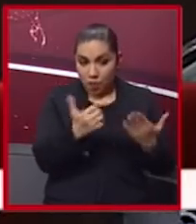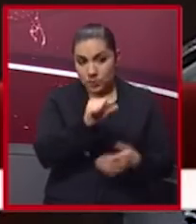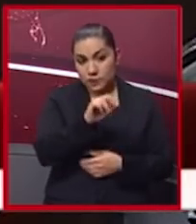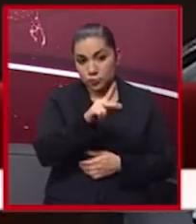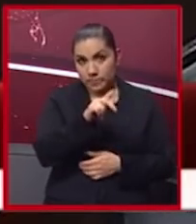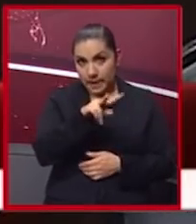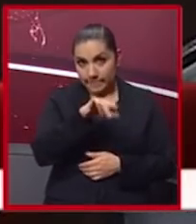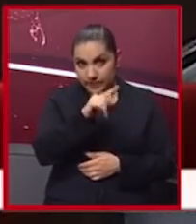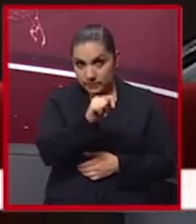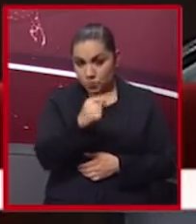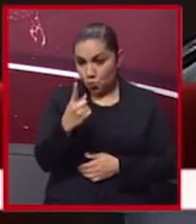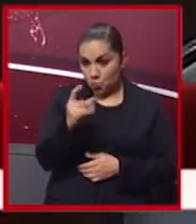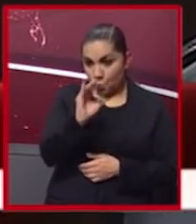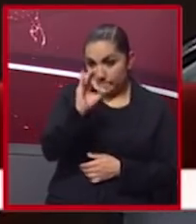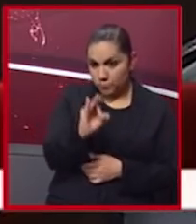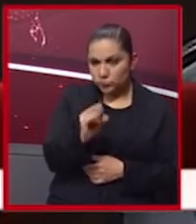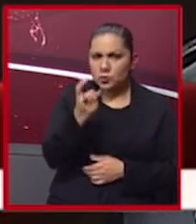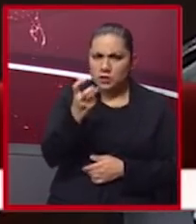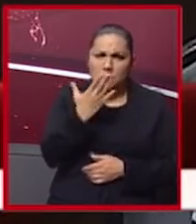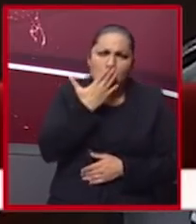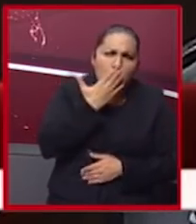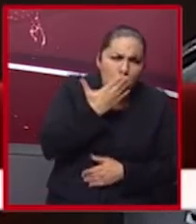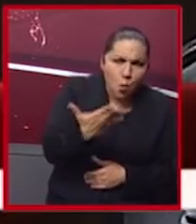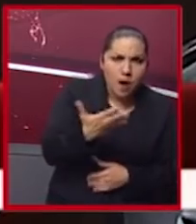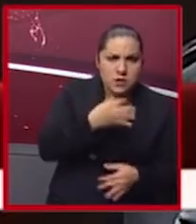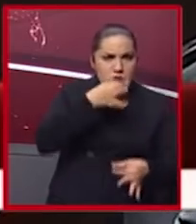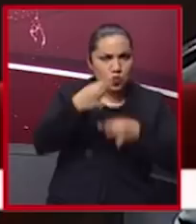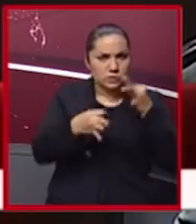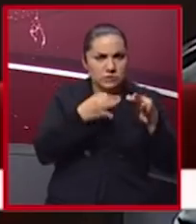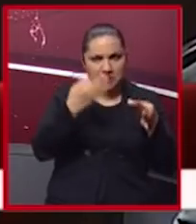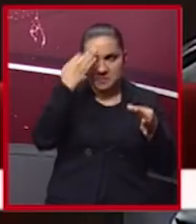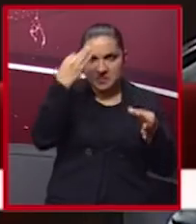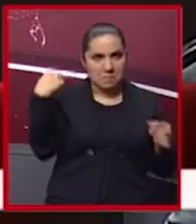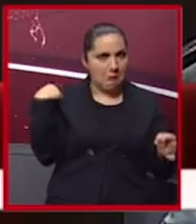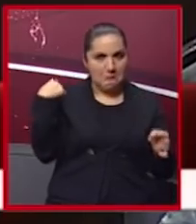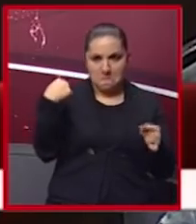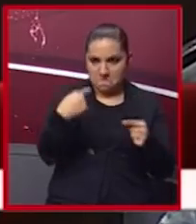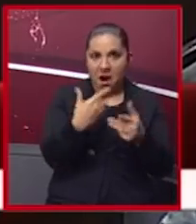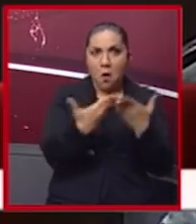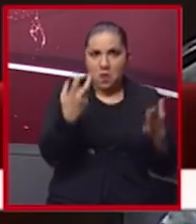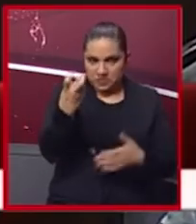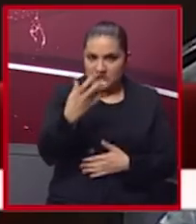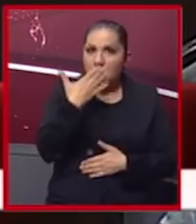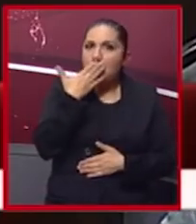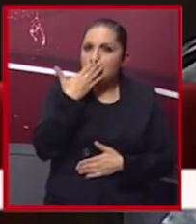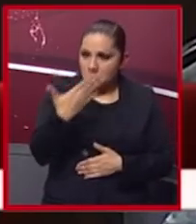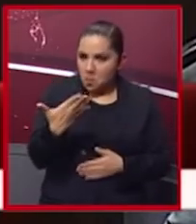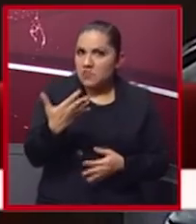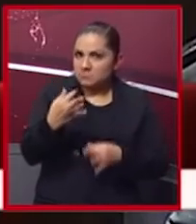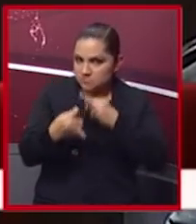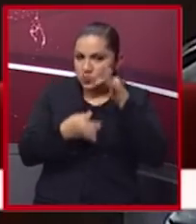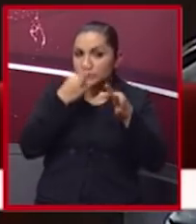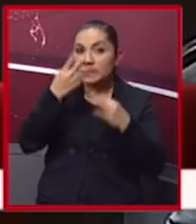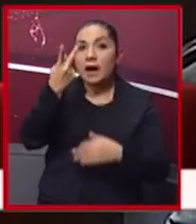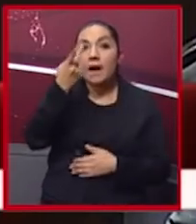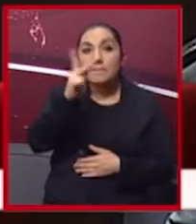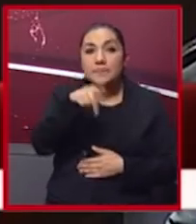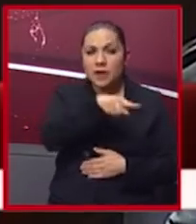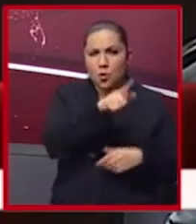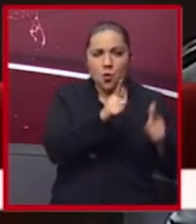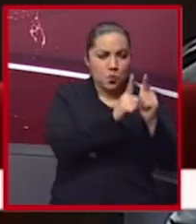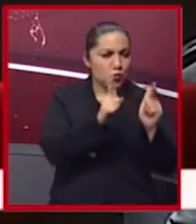una buena noticia, que pocas veces se ha alcanzado, en la historia reciente hay reducciones que a su grupo parlamentario le preocupan, como las del